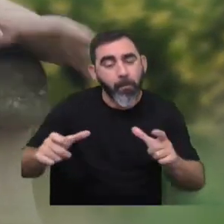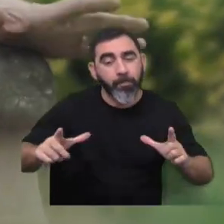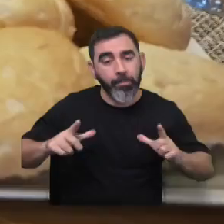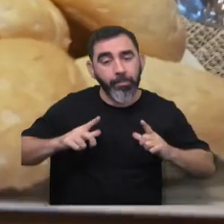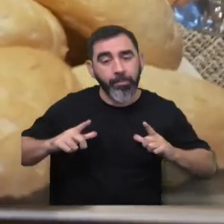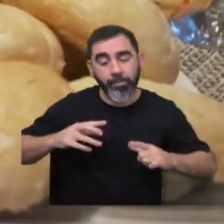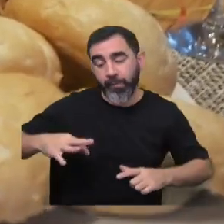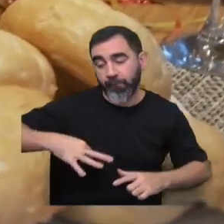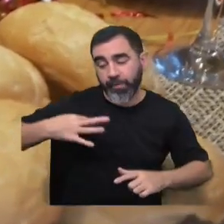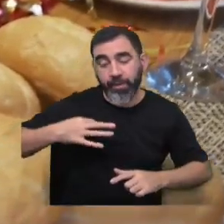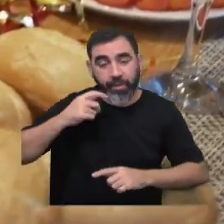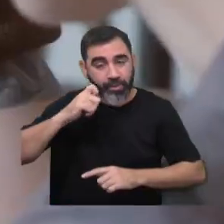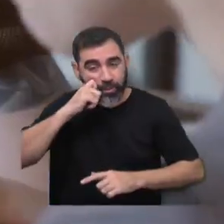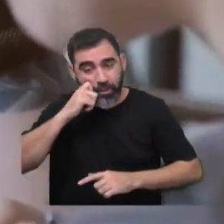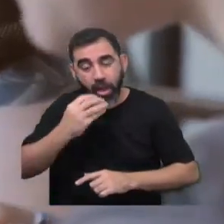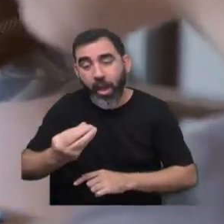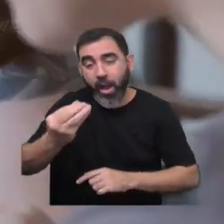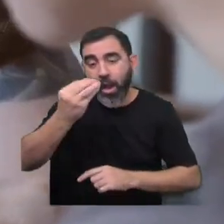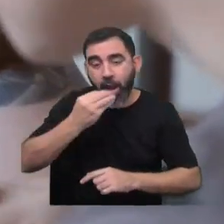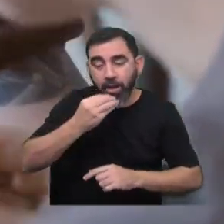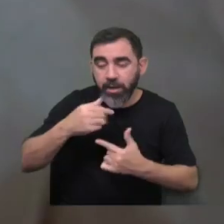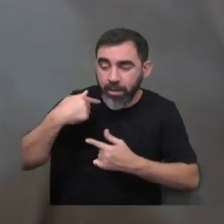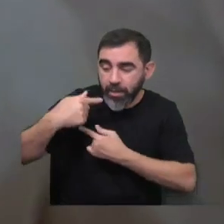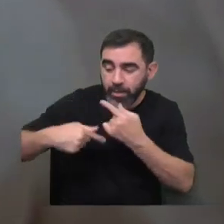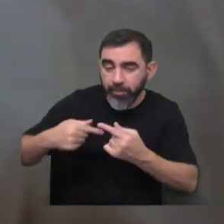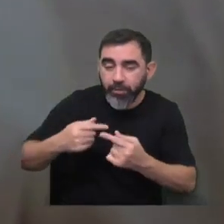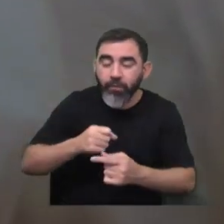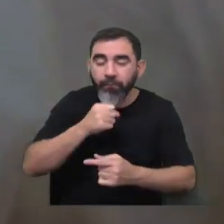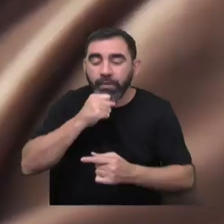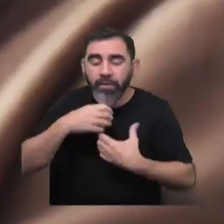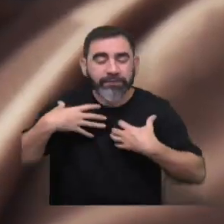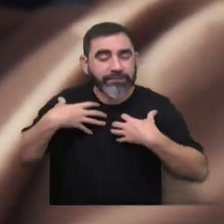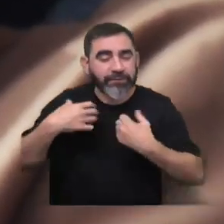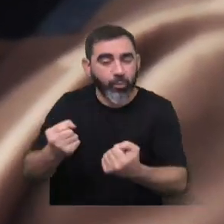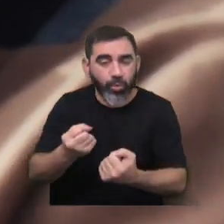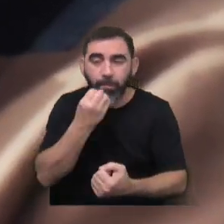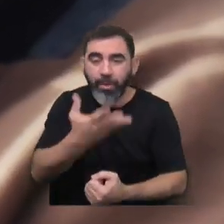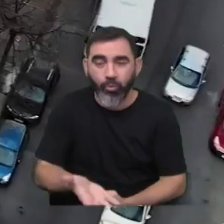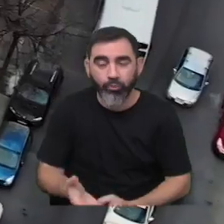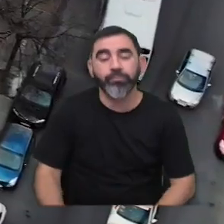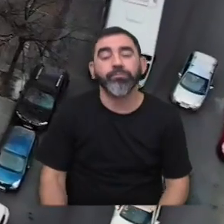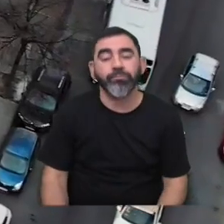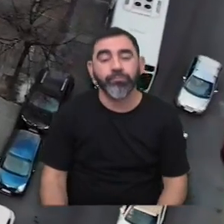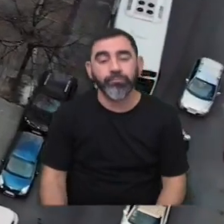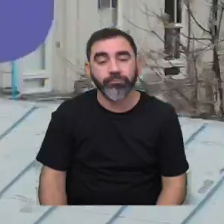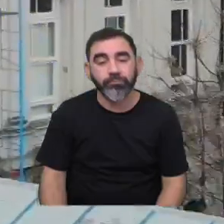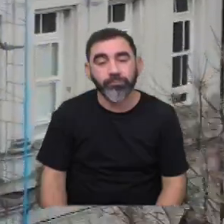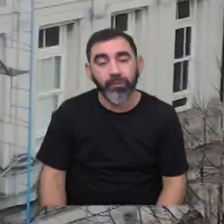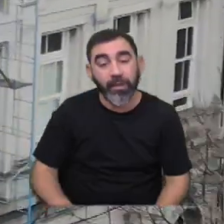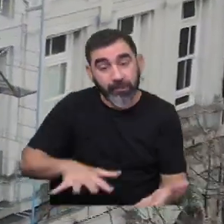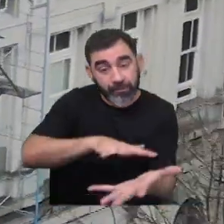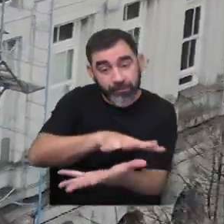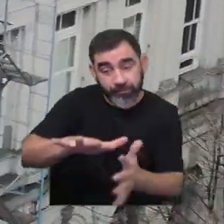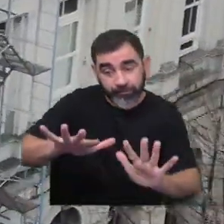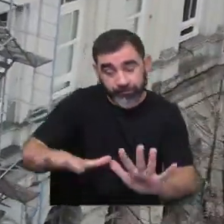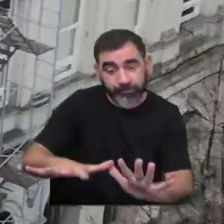vida, los alimentos ofrecen un camino consistente para el envejecimiento saludable. Es en ese contexto